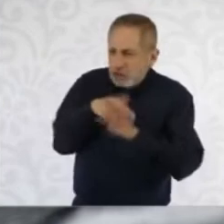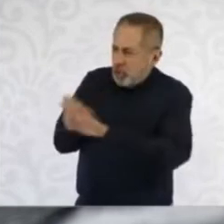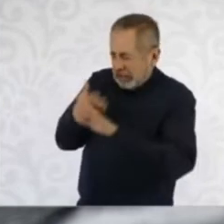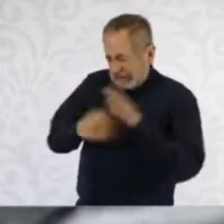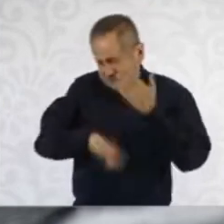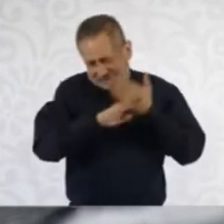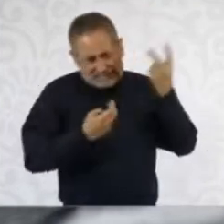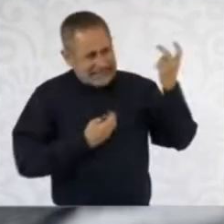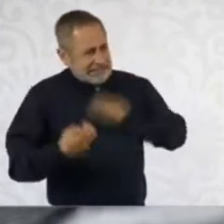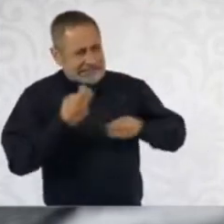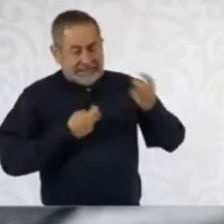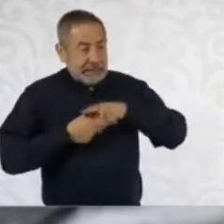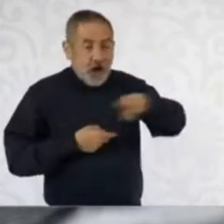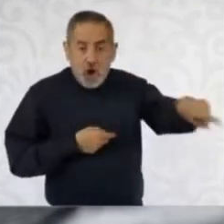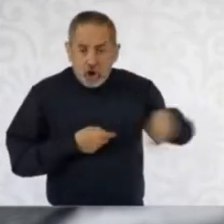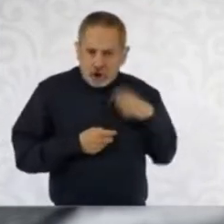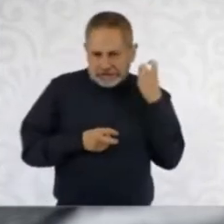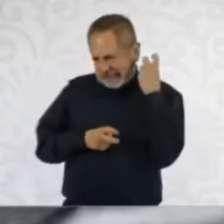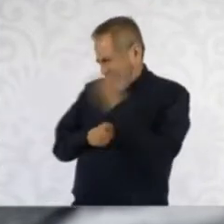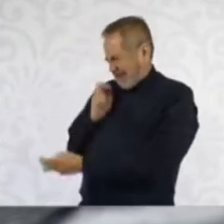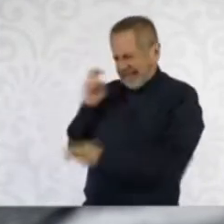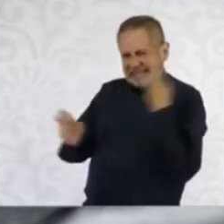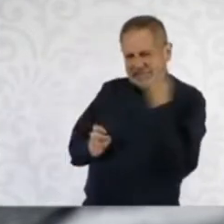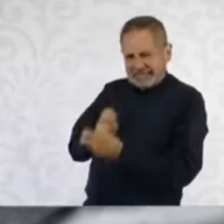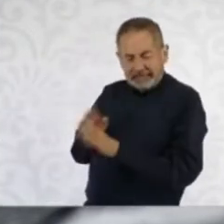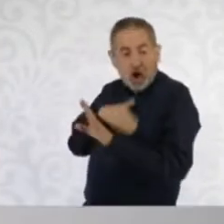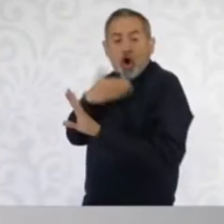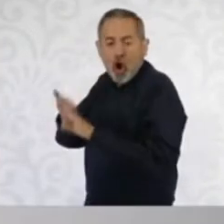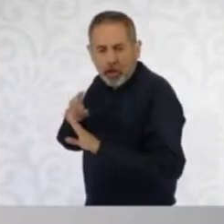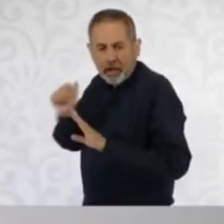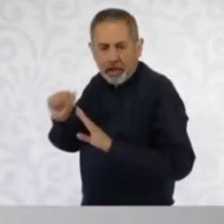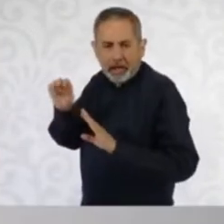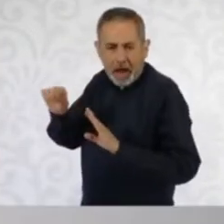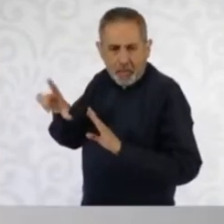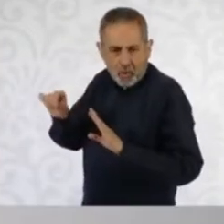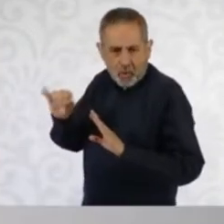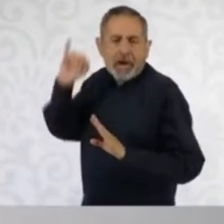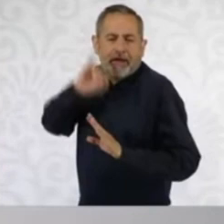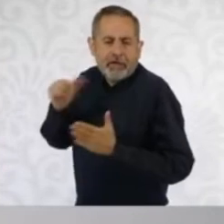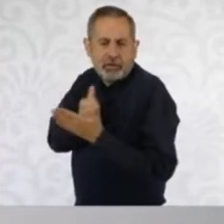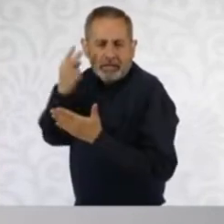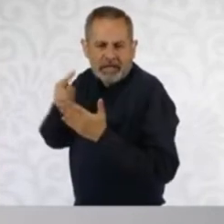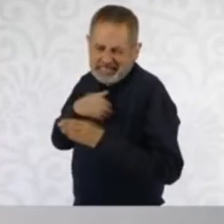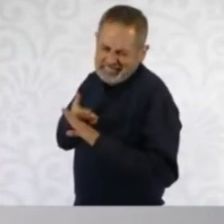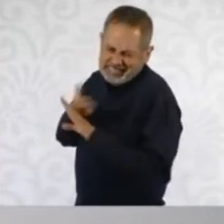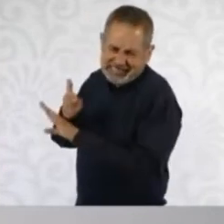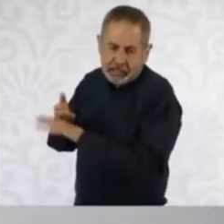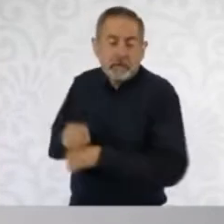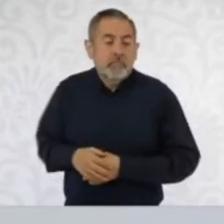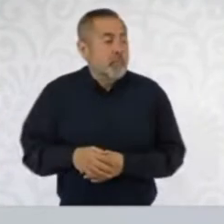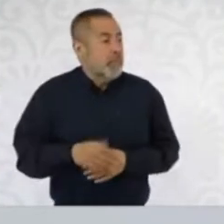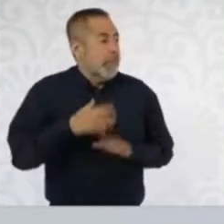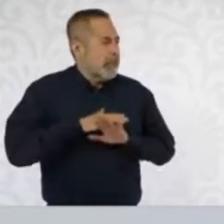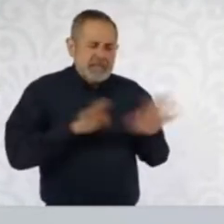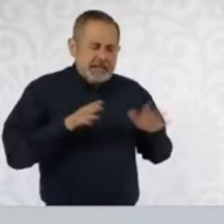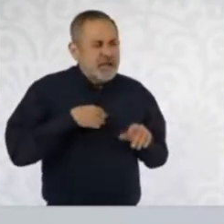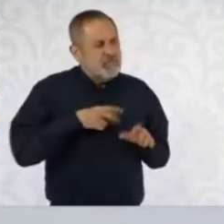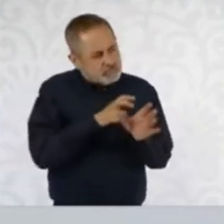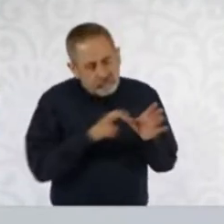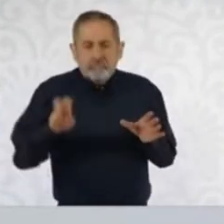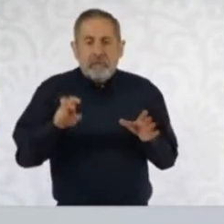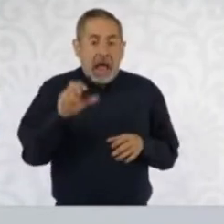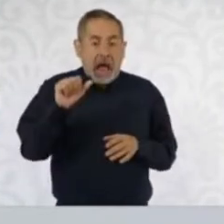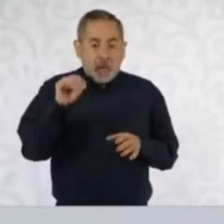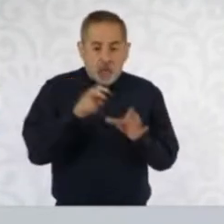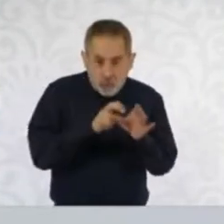fuerte contra el entonces jefe de gobierno. Y cuando él sale a ser candidato a la presidencia,